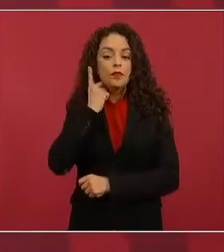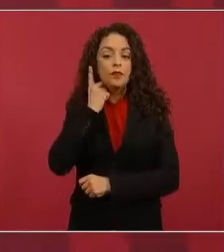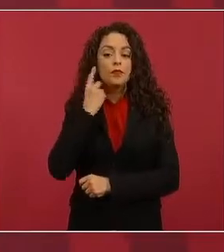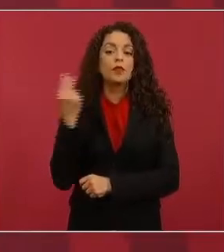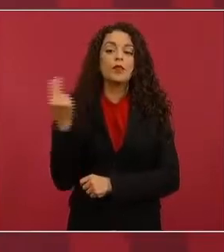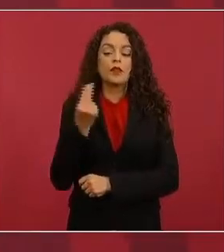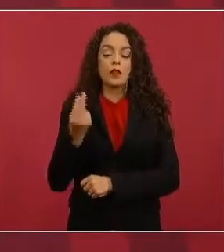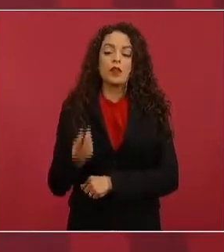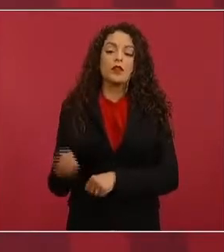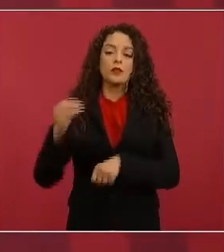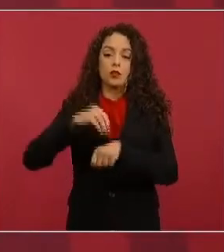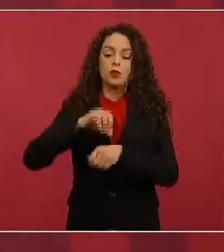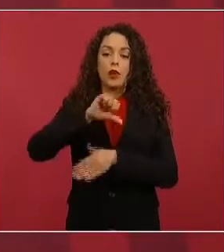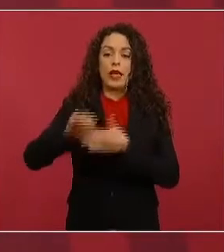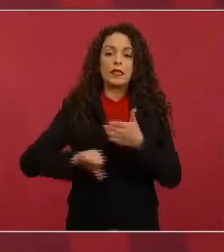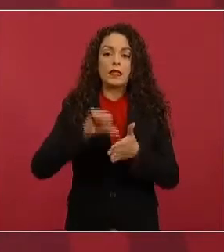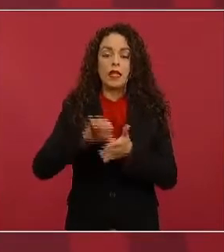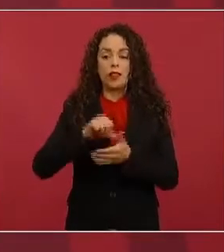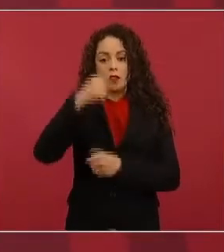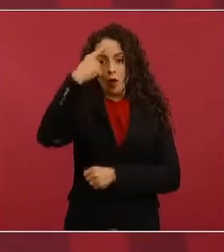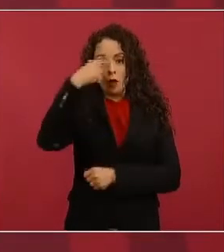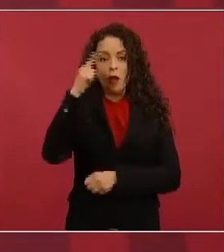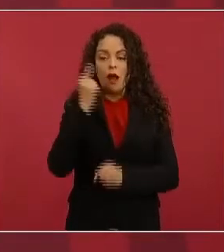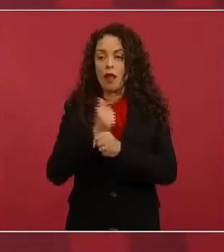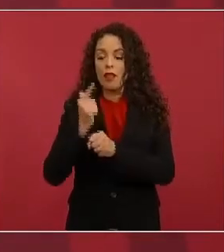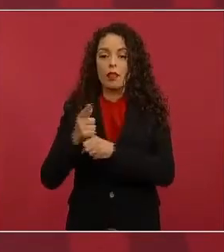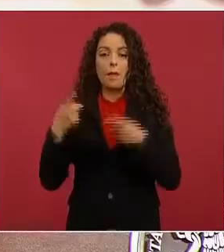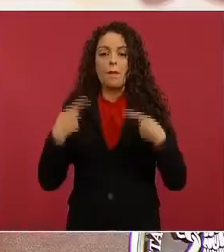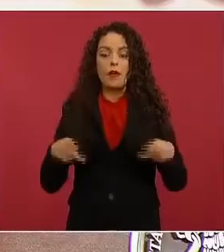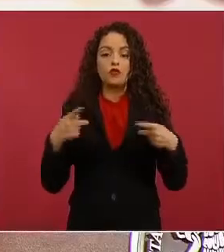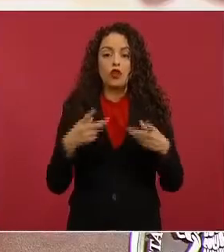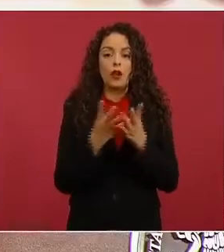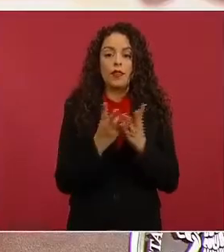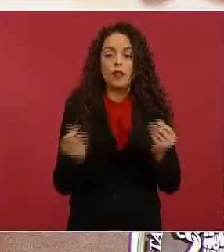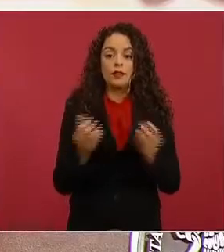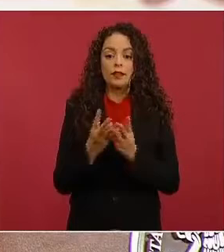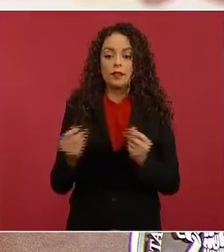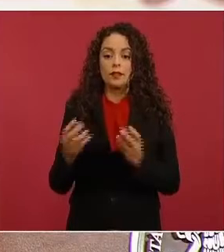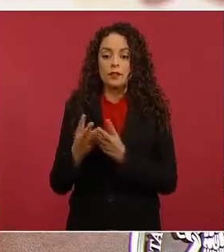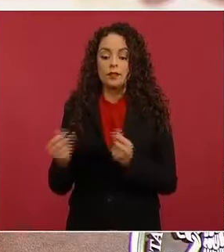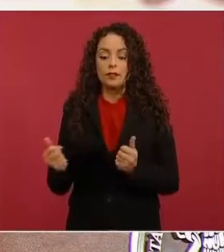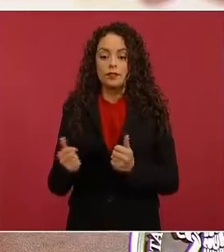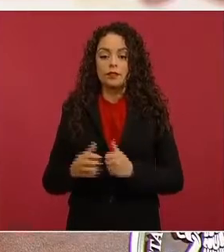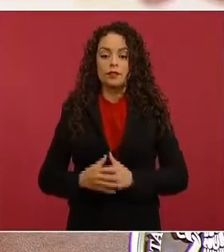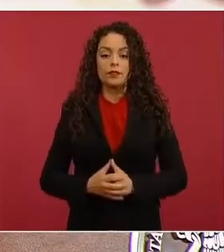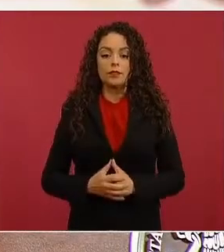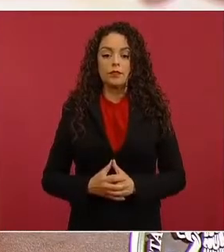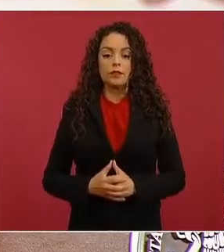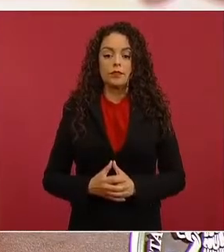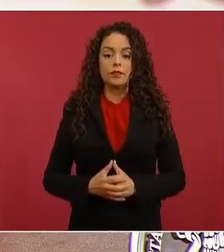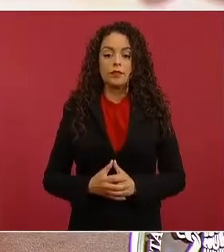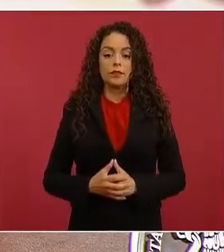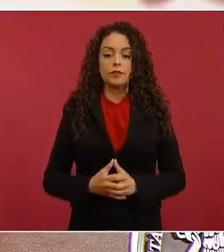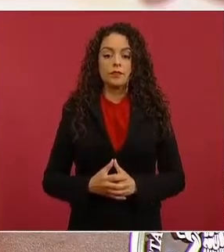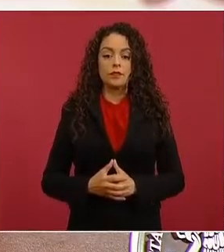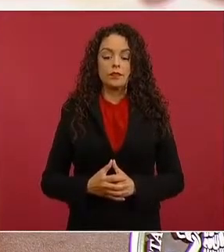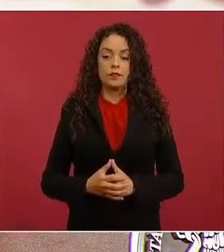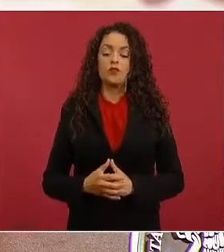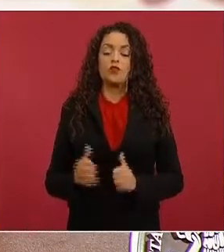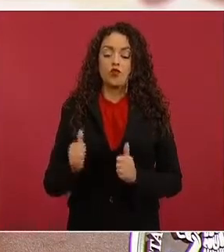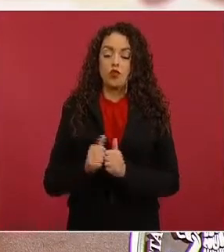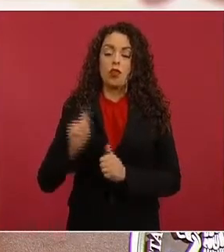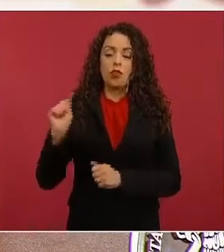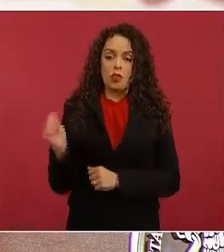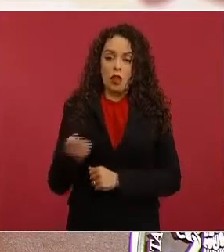de identificación de personas desaparecidas, con toda la tecnología, con todo el